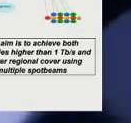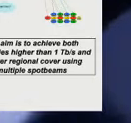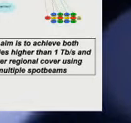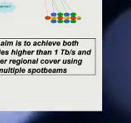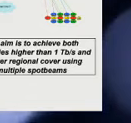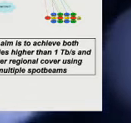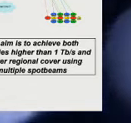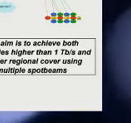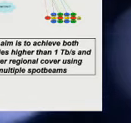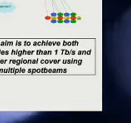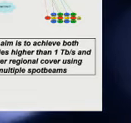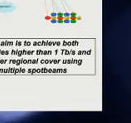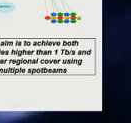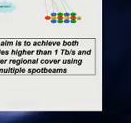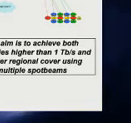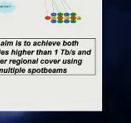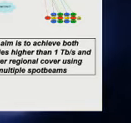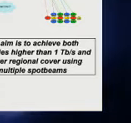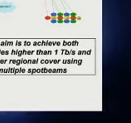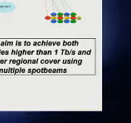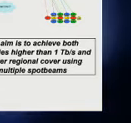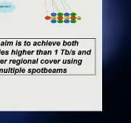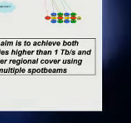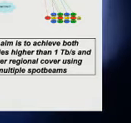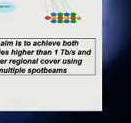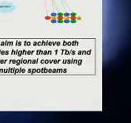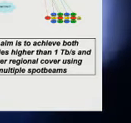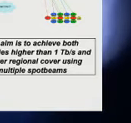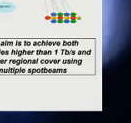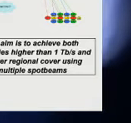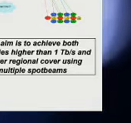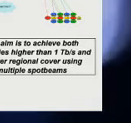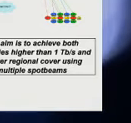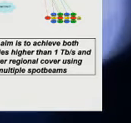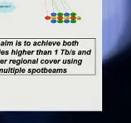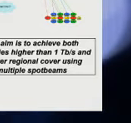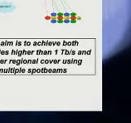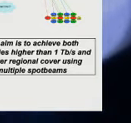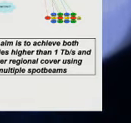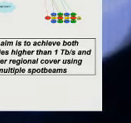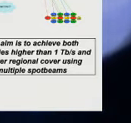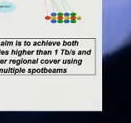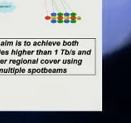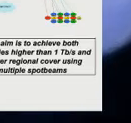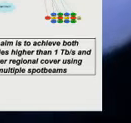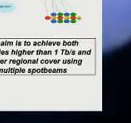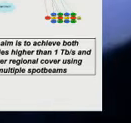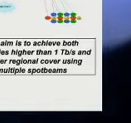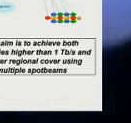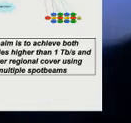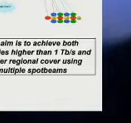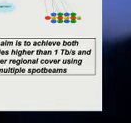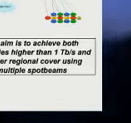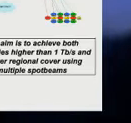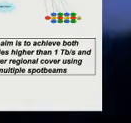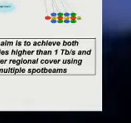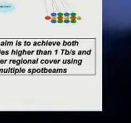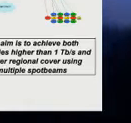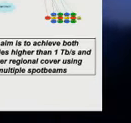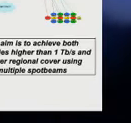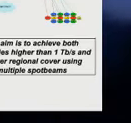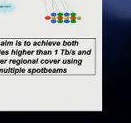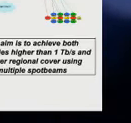esto el objetivo es tener satélites de un terabits como se muestra y también